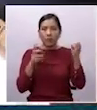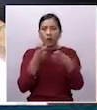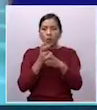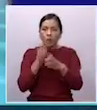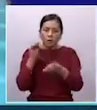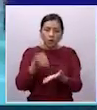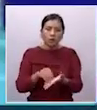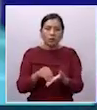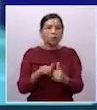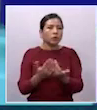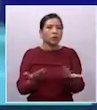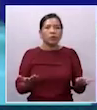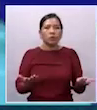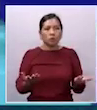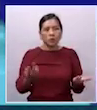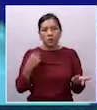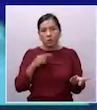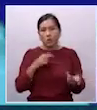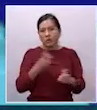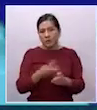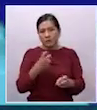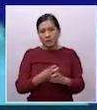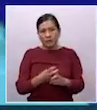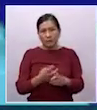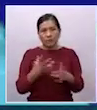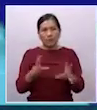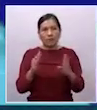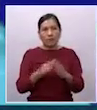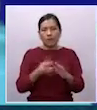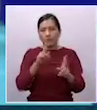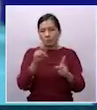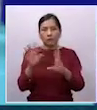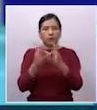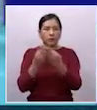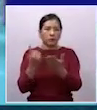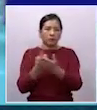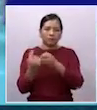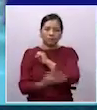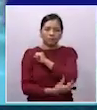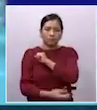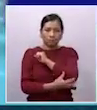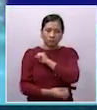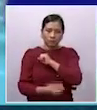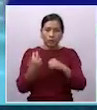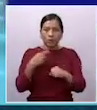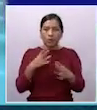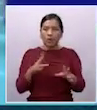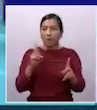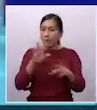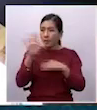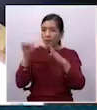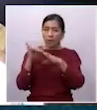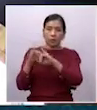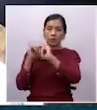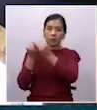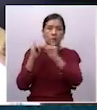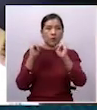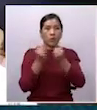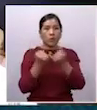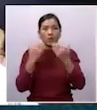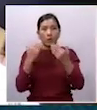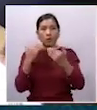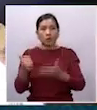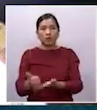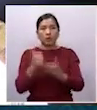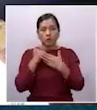qué rellenarlo. Obviamente son pacientes que son de escasos recursos. Y bueno, gracias a la ayuda de todas las instituciones, hoy se va a